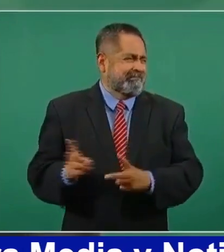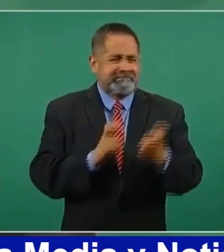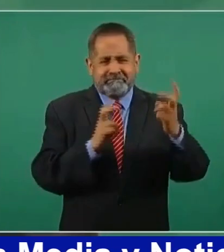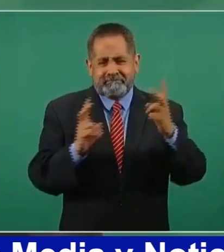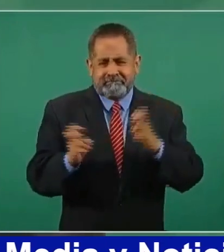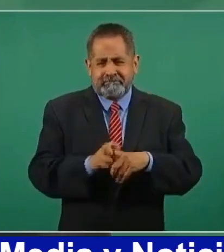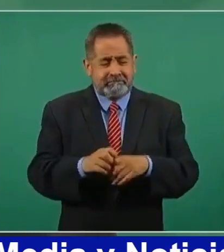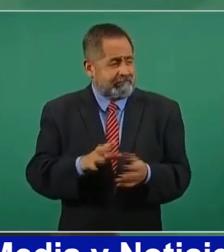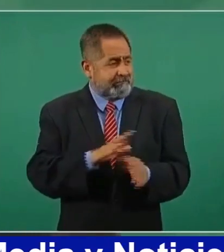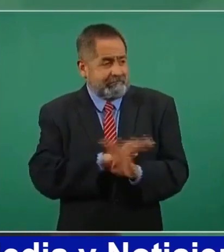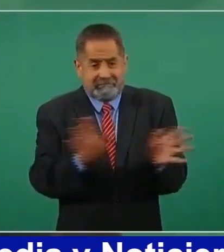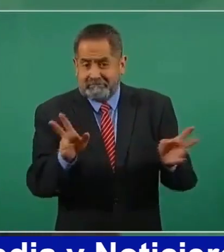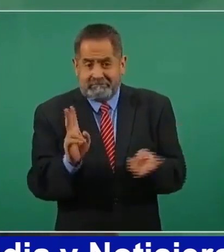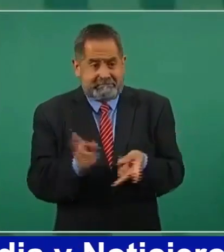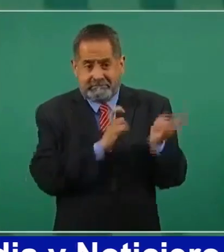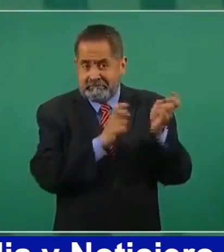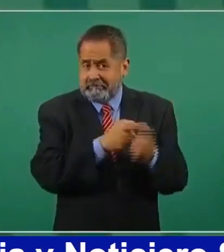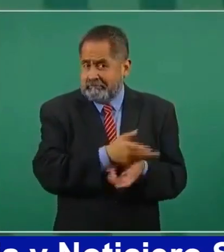Pura robadera.